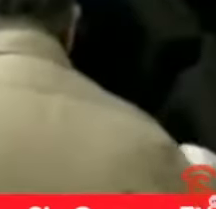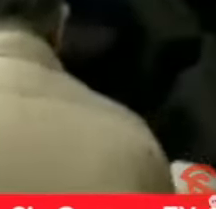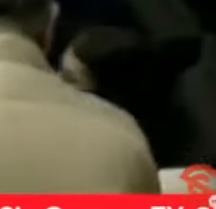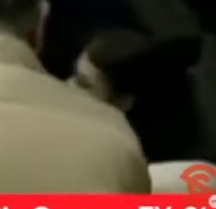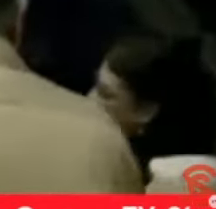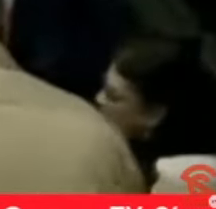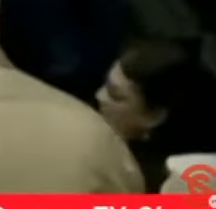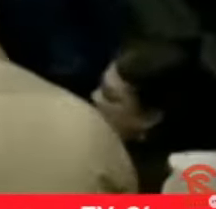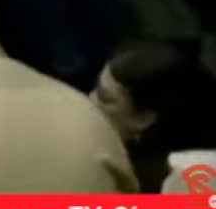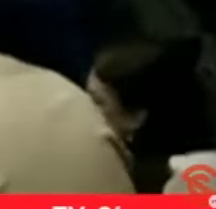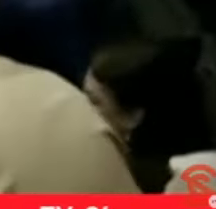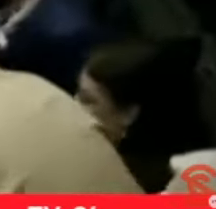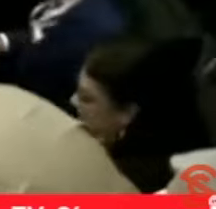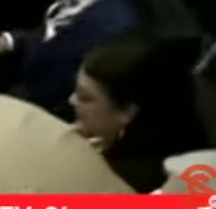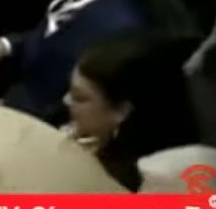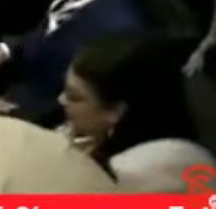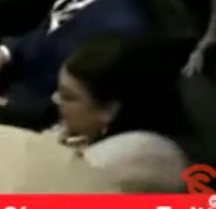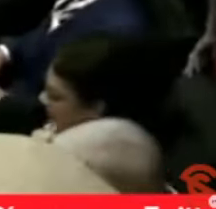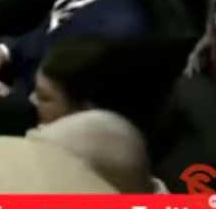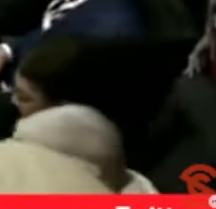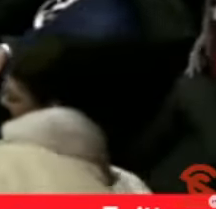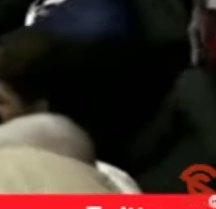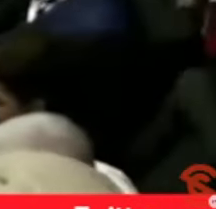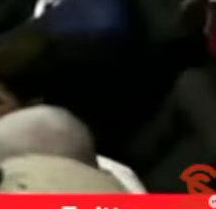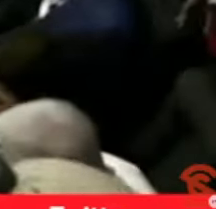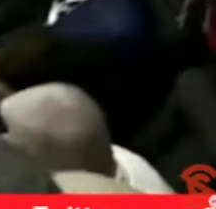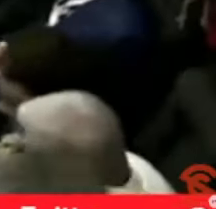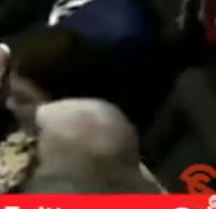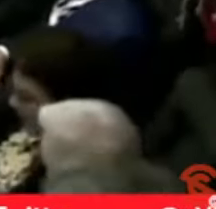como presidenta electa vamos a ver y escuchar